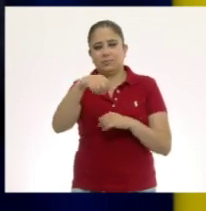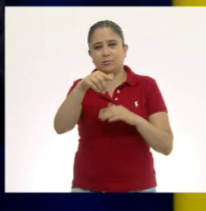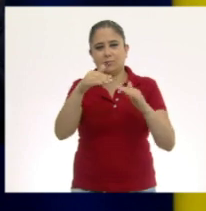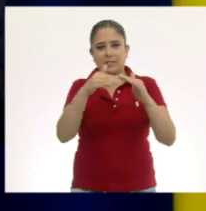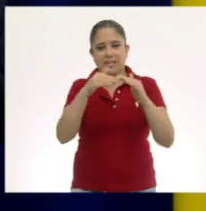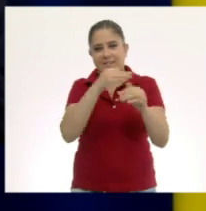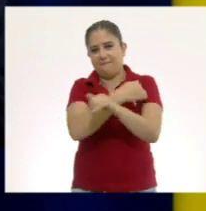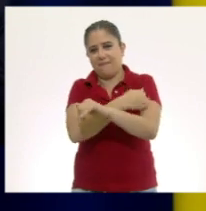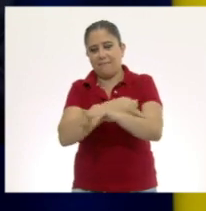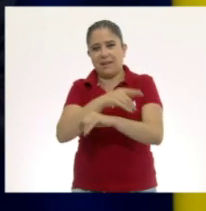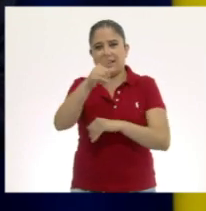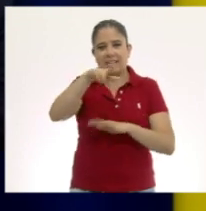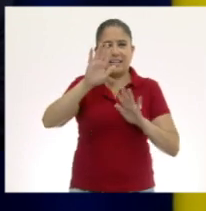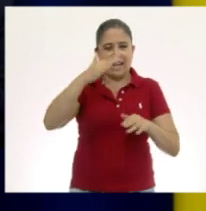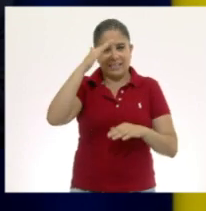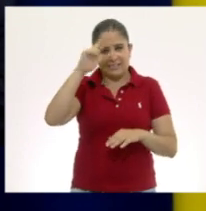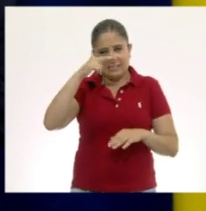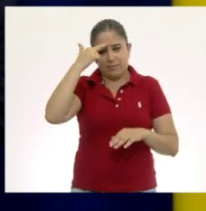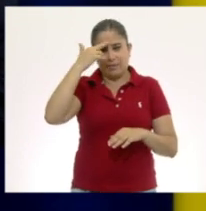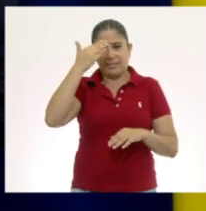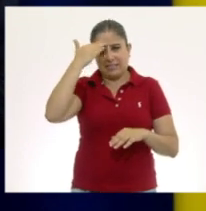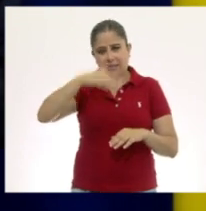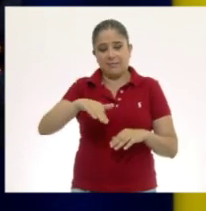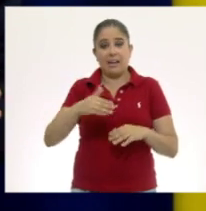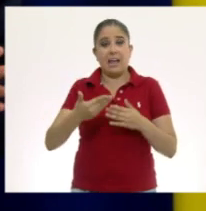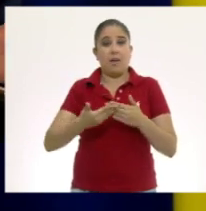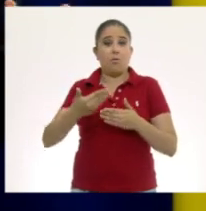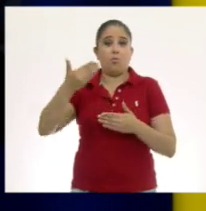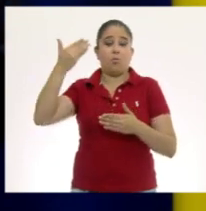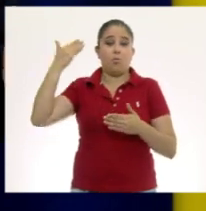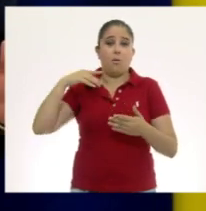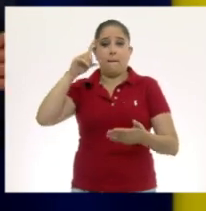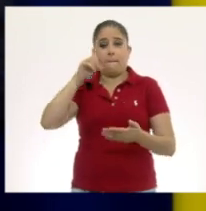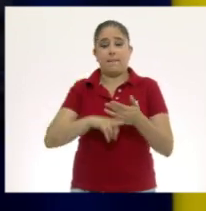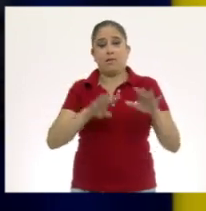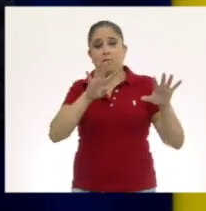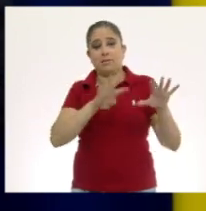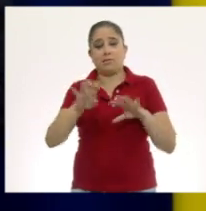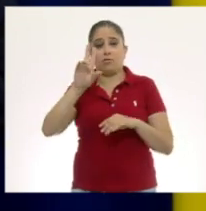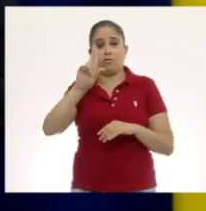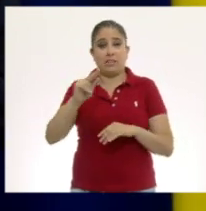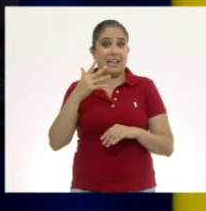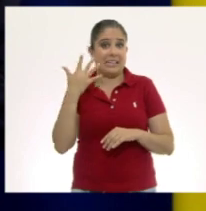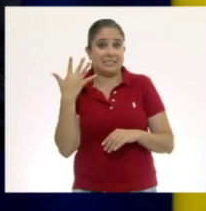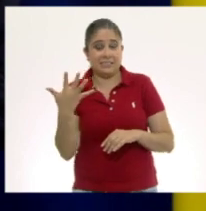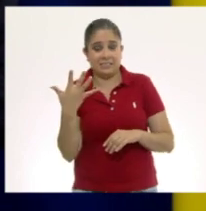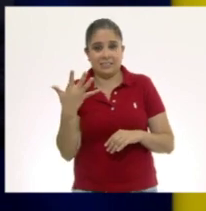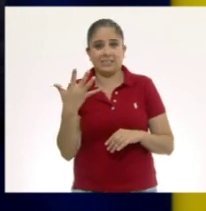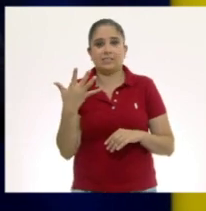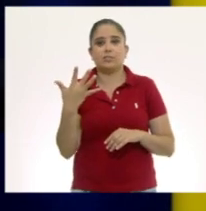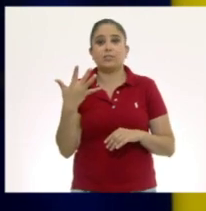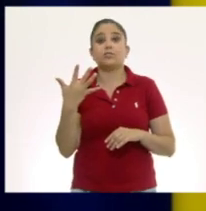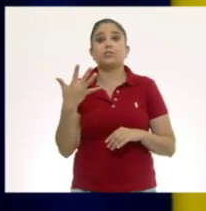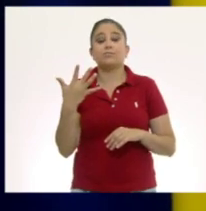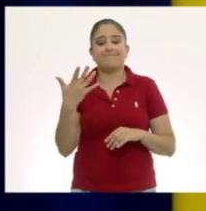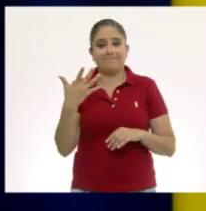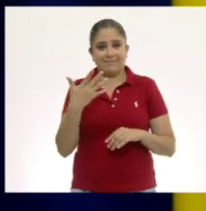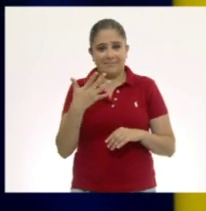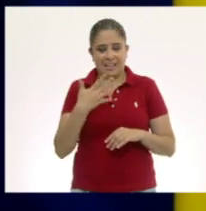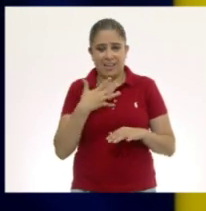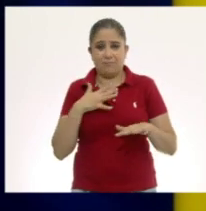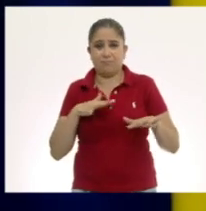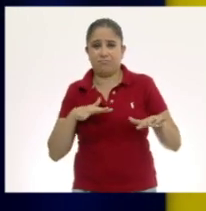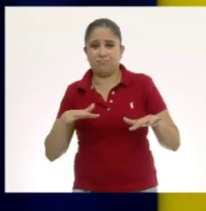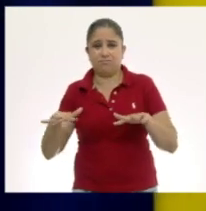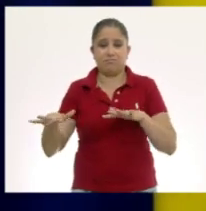las familias lo recordarán. Uno de ellos fue en 1985, que tuvo una